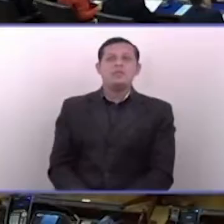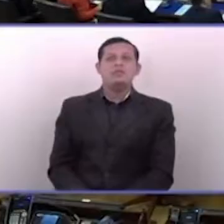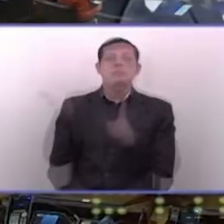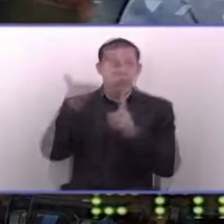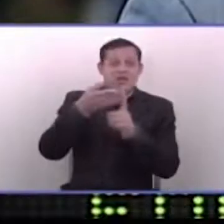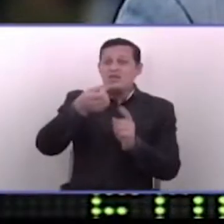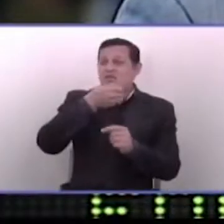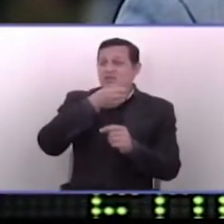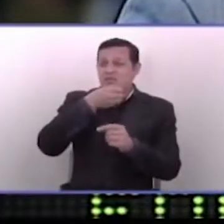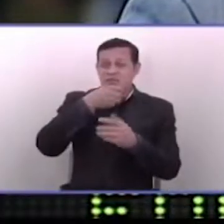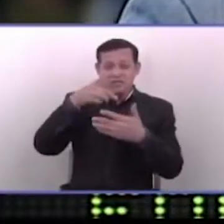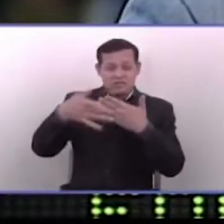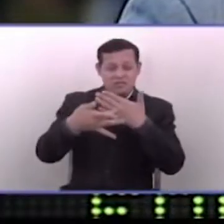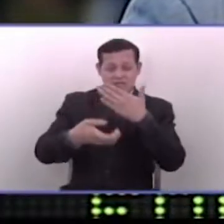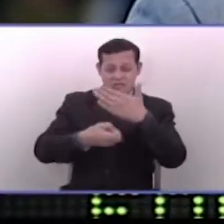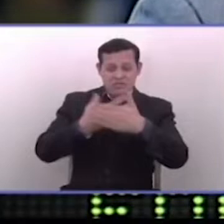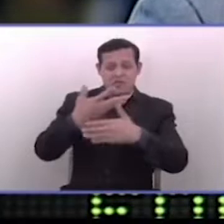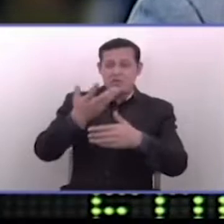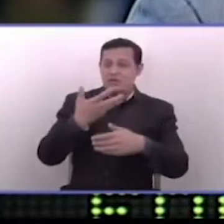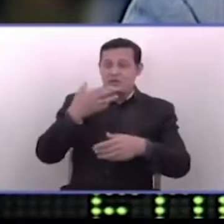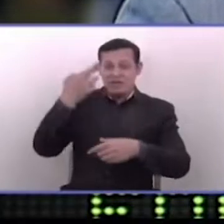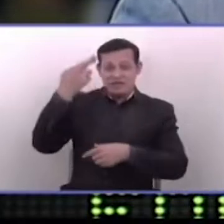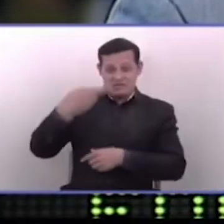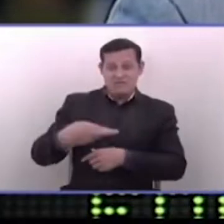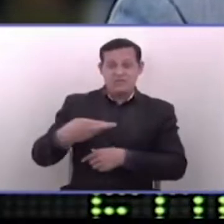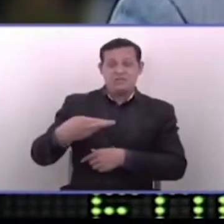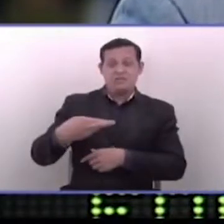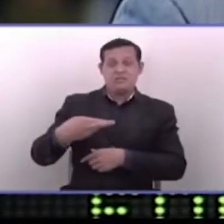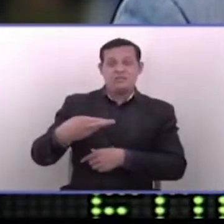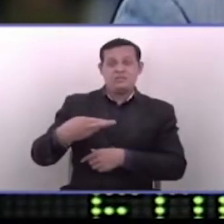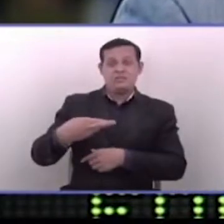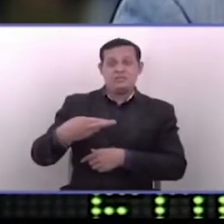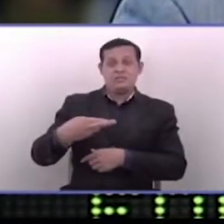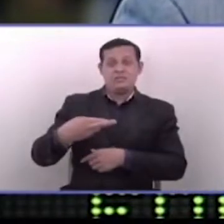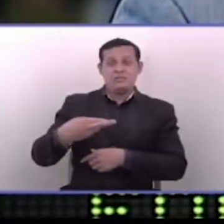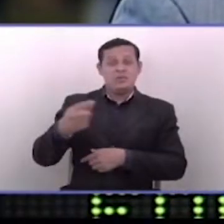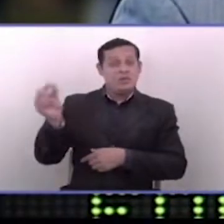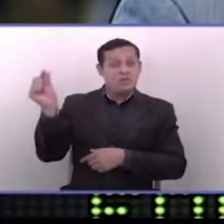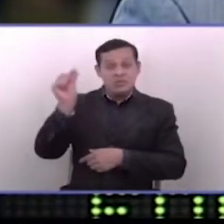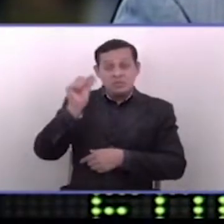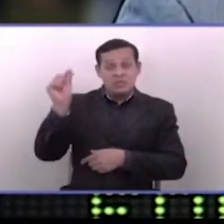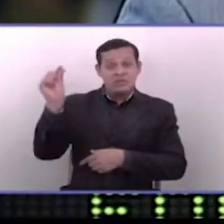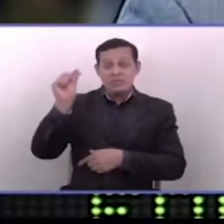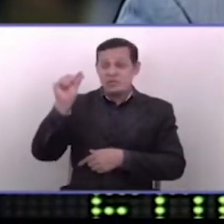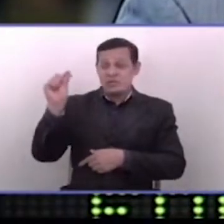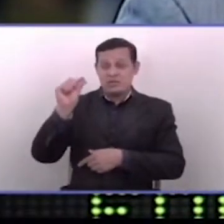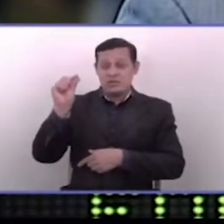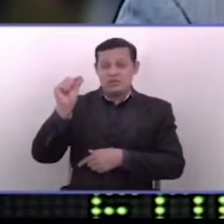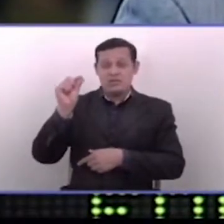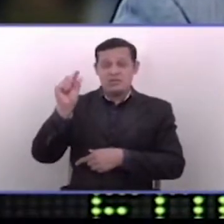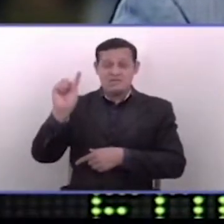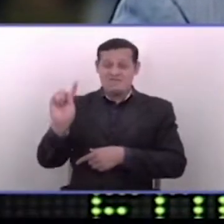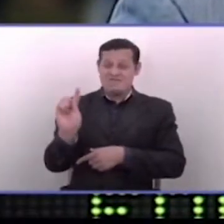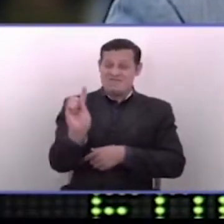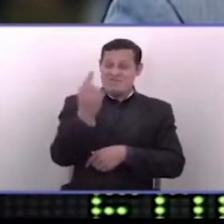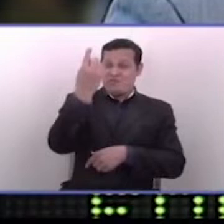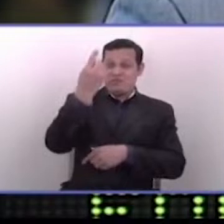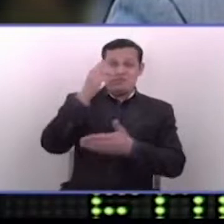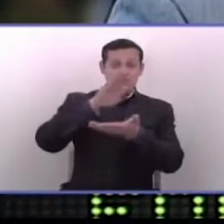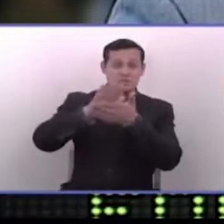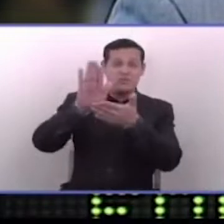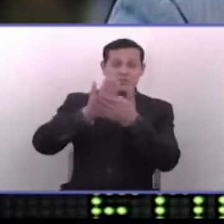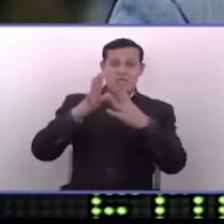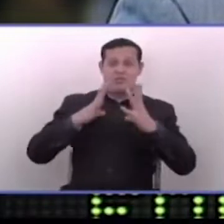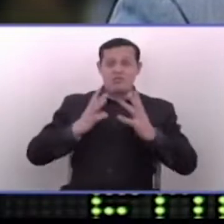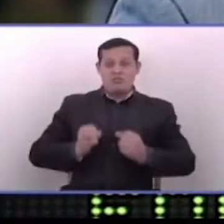Datos actualizados de la realidad, lo que permite priorizar la inversión